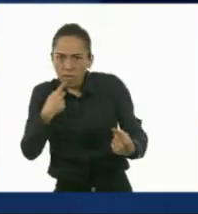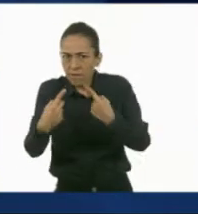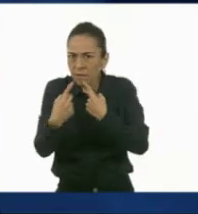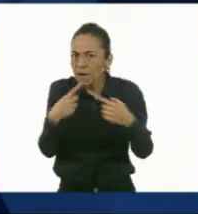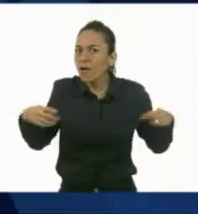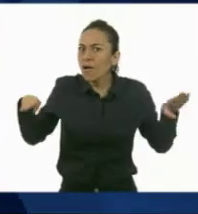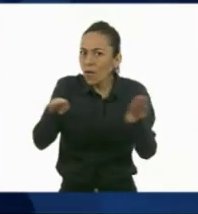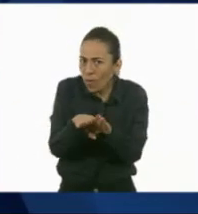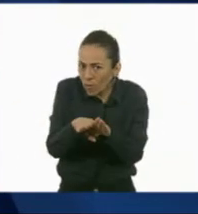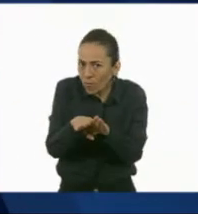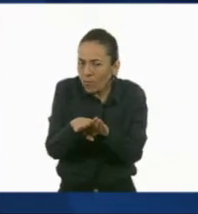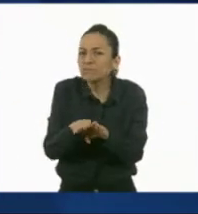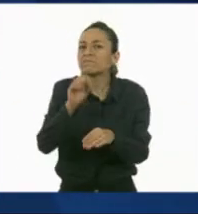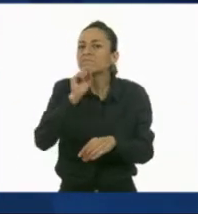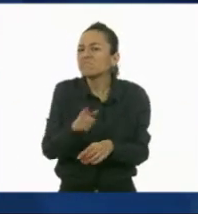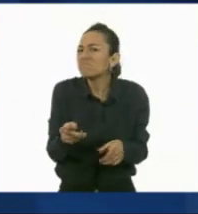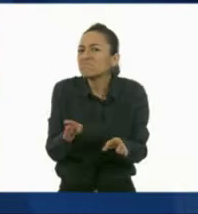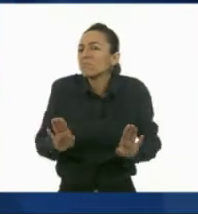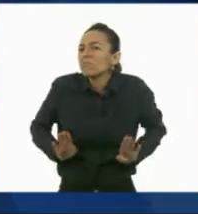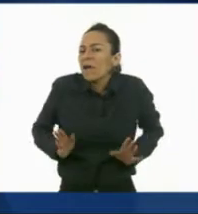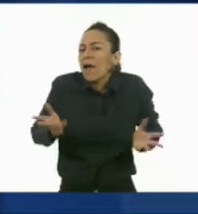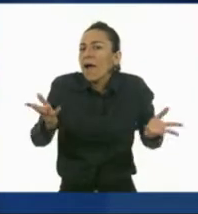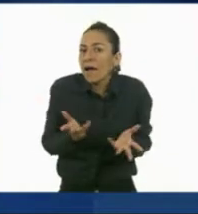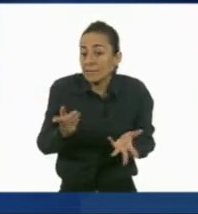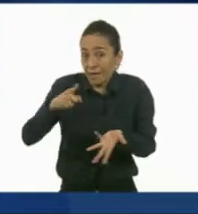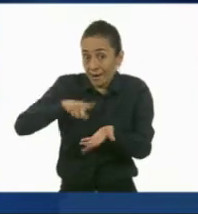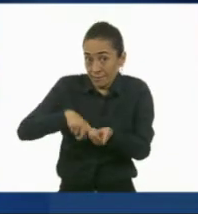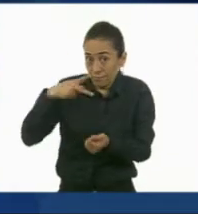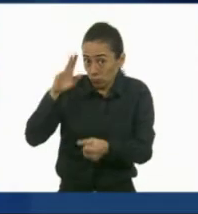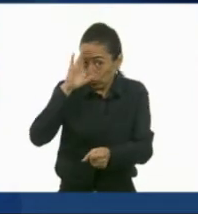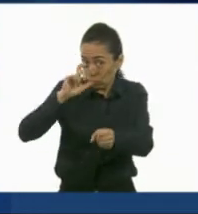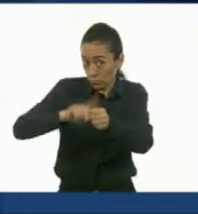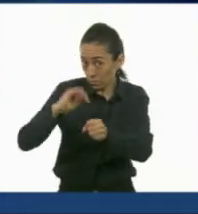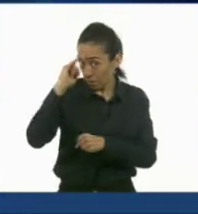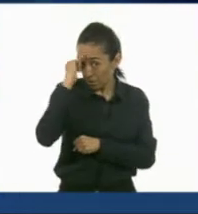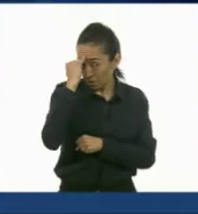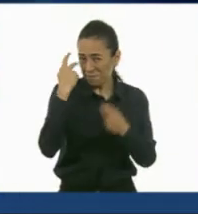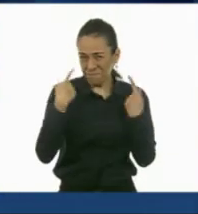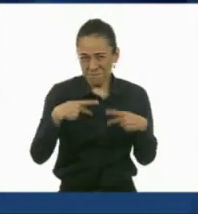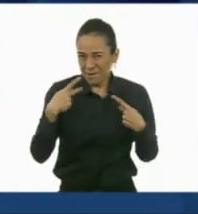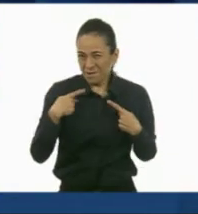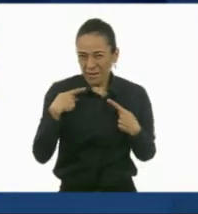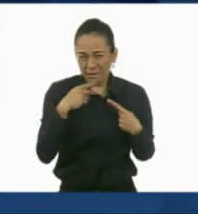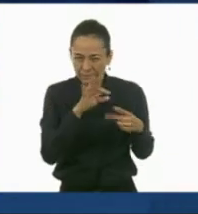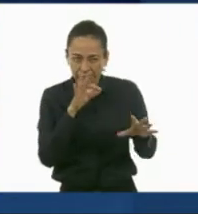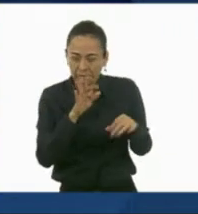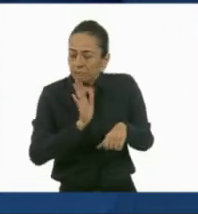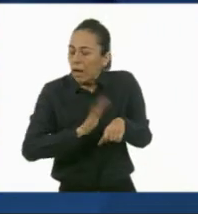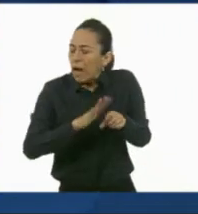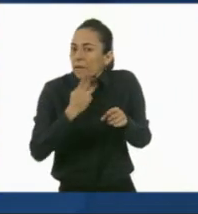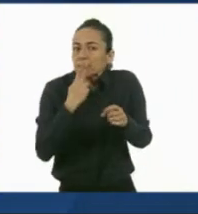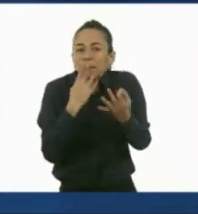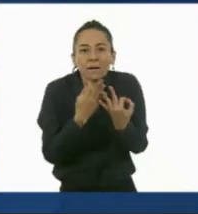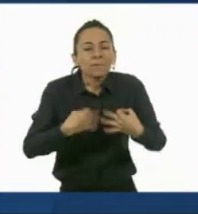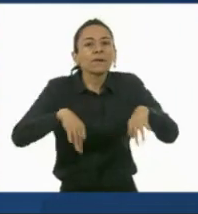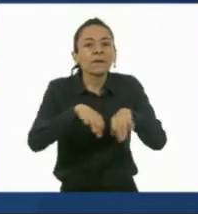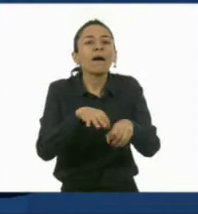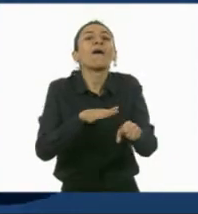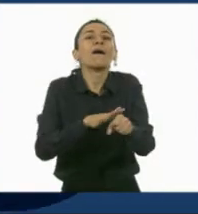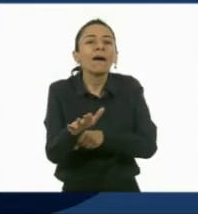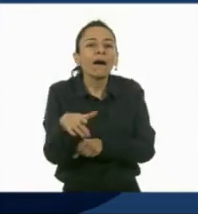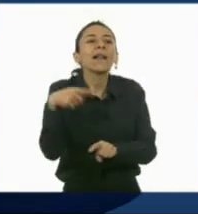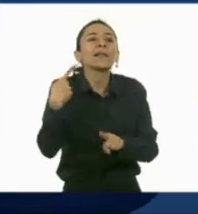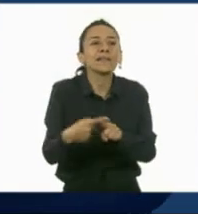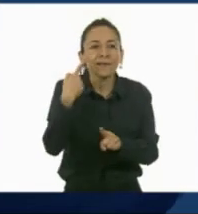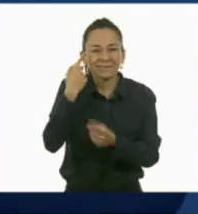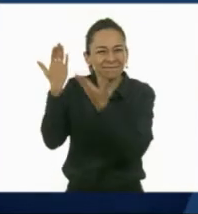quiénes eran las personas más importantes dentro de la cultura india. Vamos a ver como lo que ustedes están viendo en este momento en su